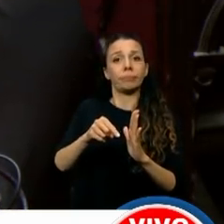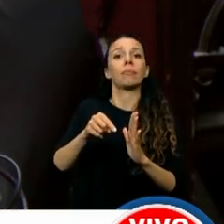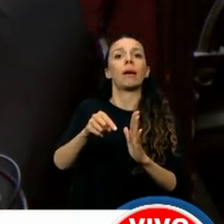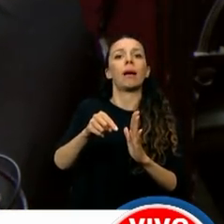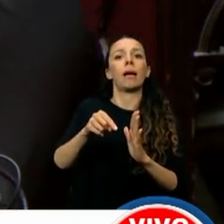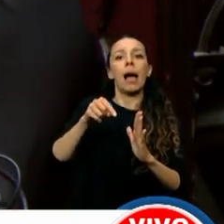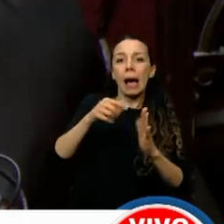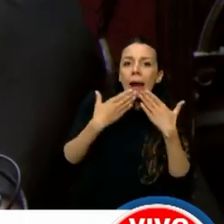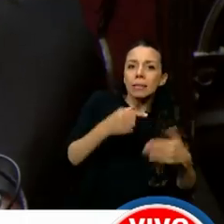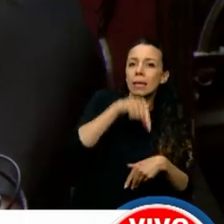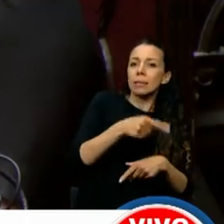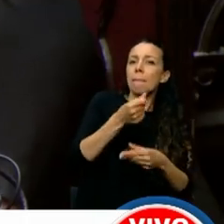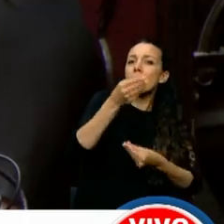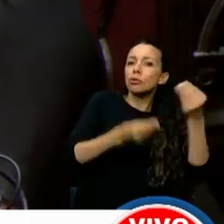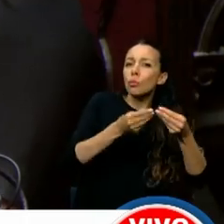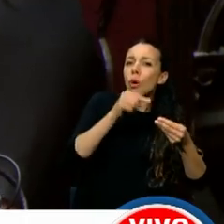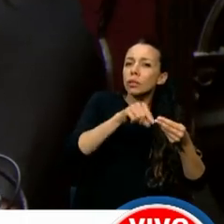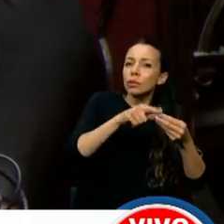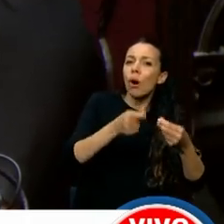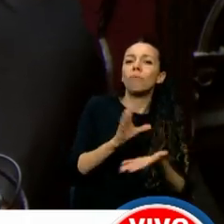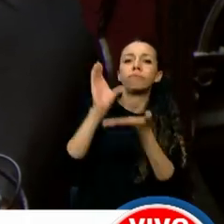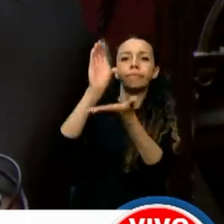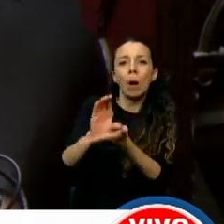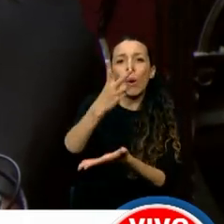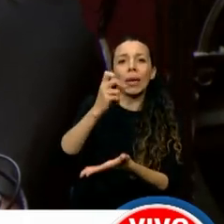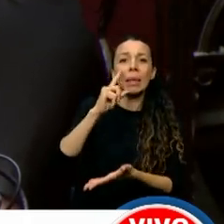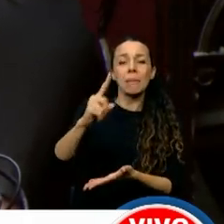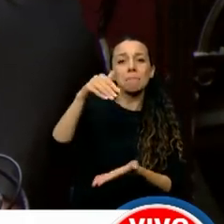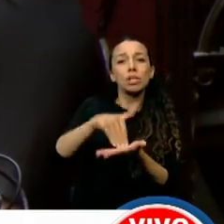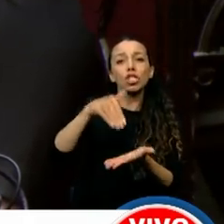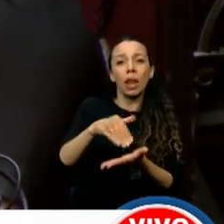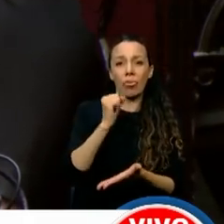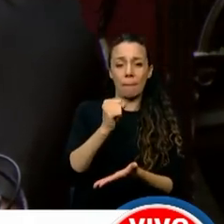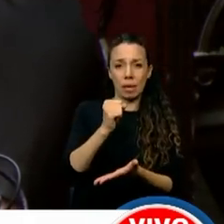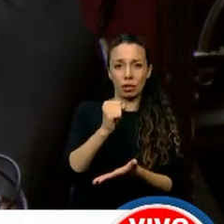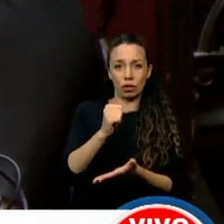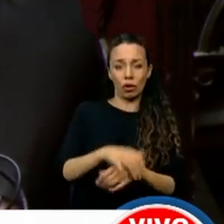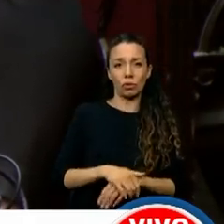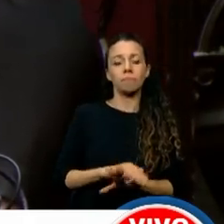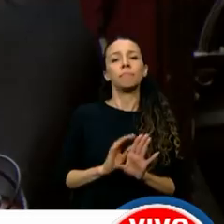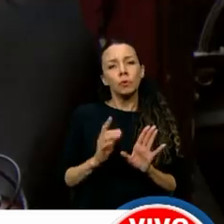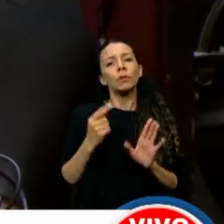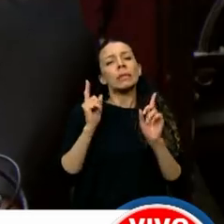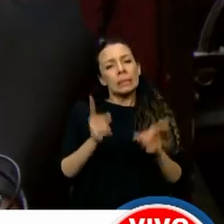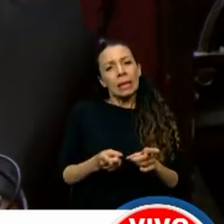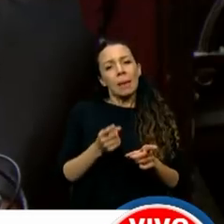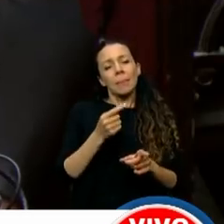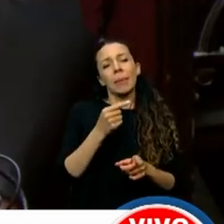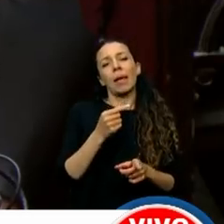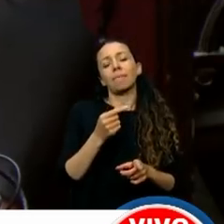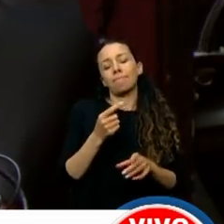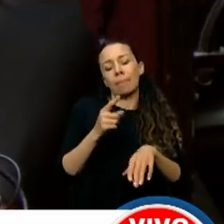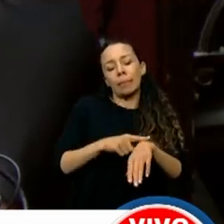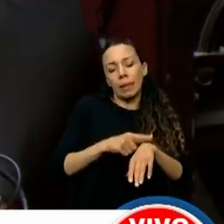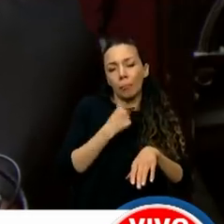a partir de este presupuesto más de 20 mil millones de pesos pero quiero además para respetar el